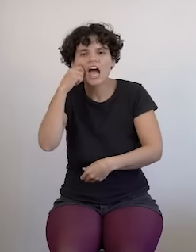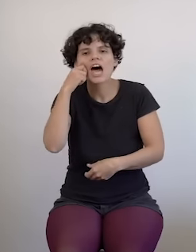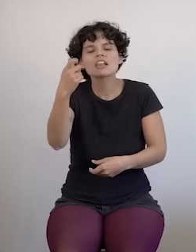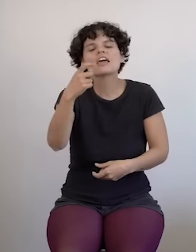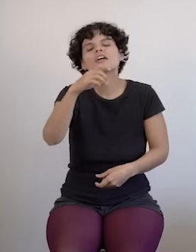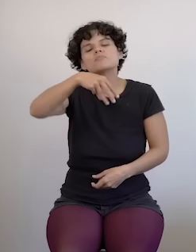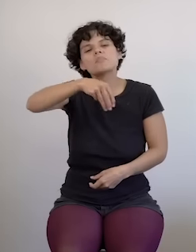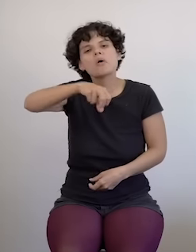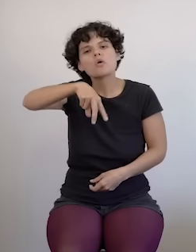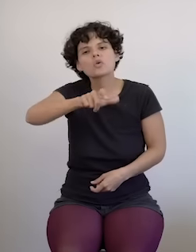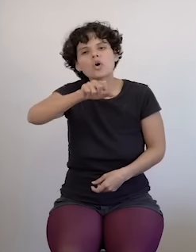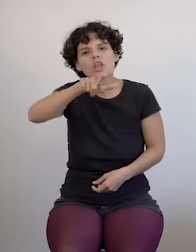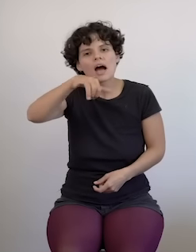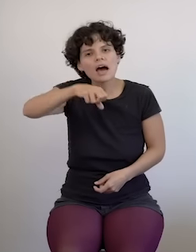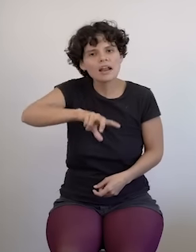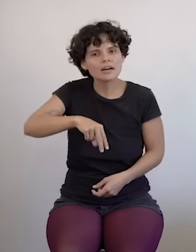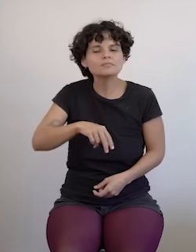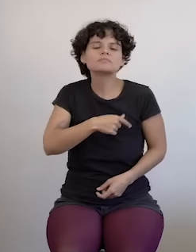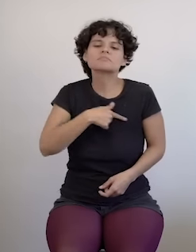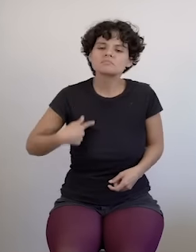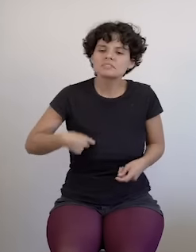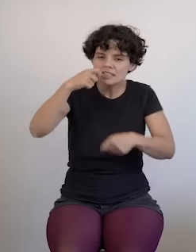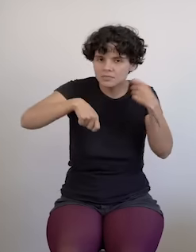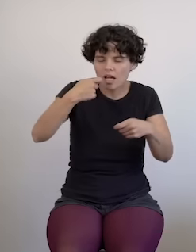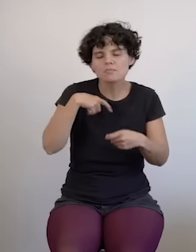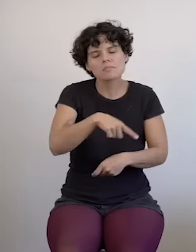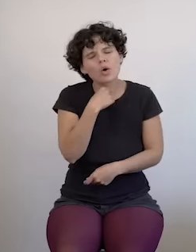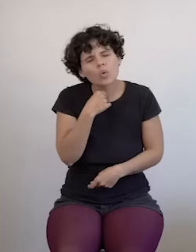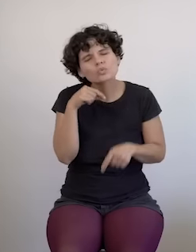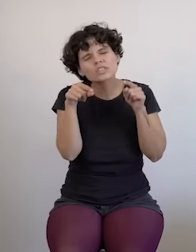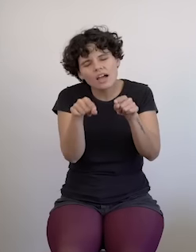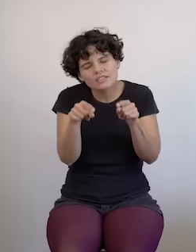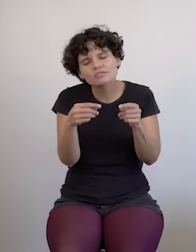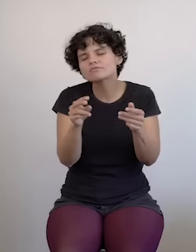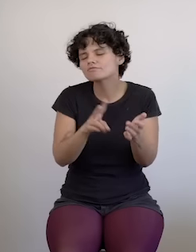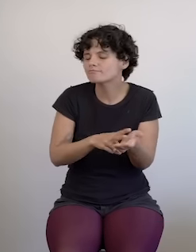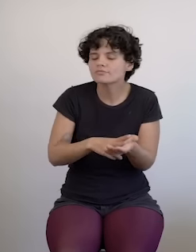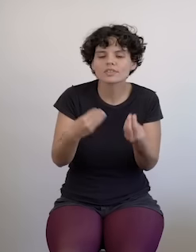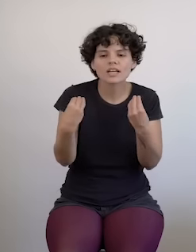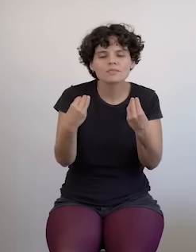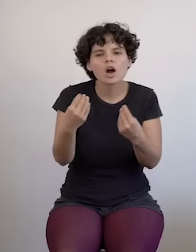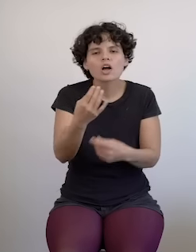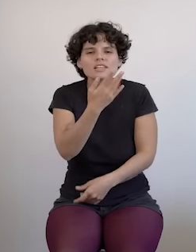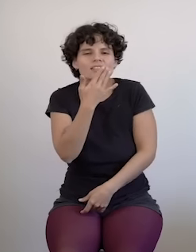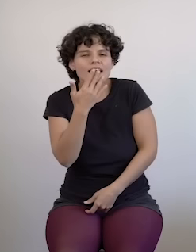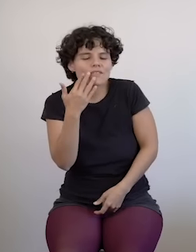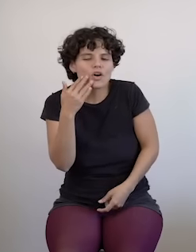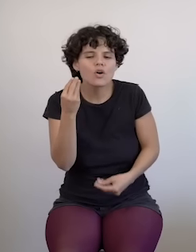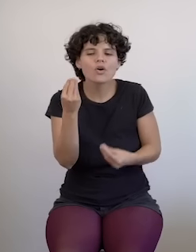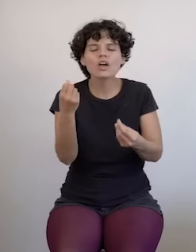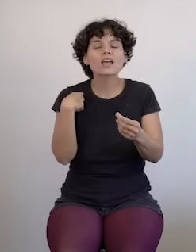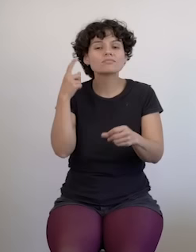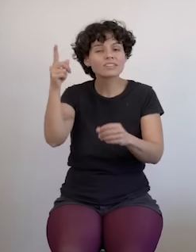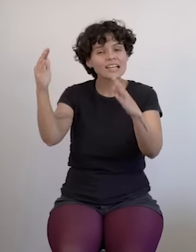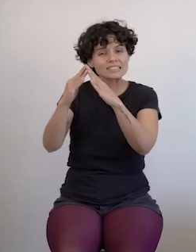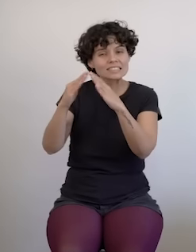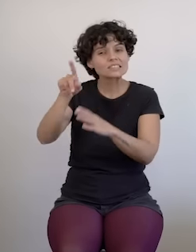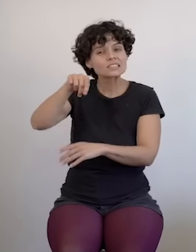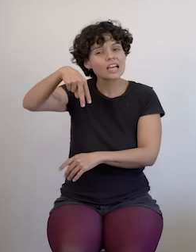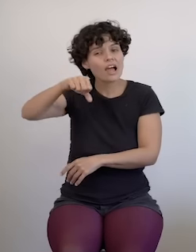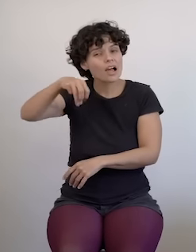Que hay carne mongoliana y va a quedar así, pero. O sea, me gusta igual. Eso, la comida, realmente, los